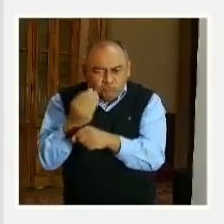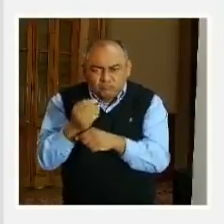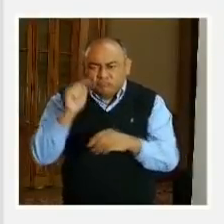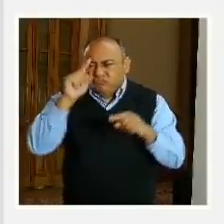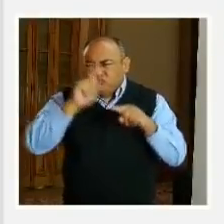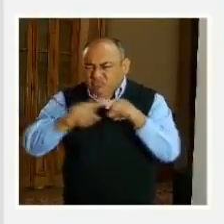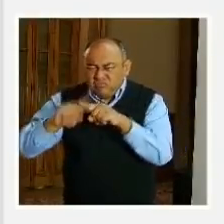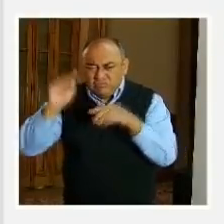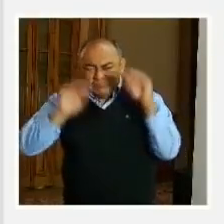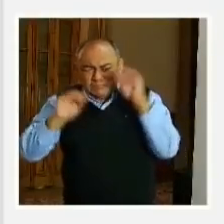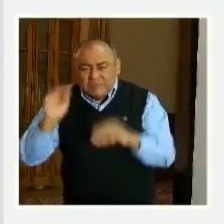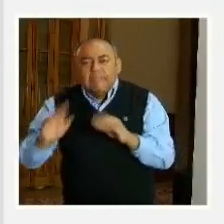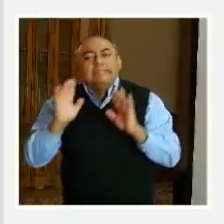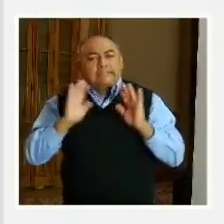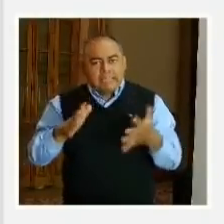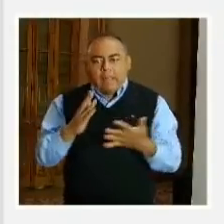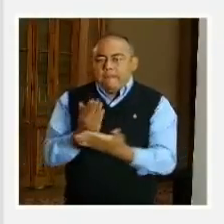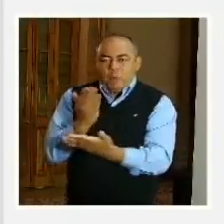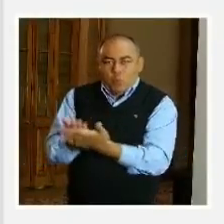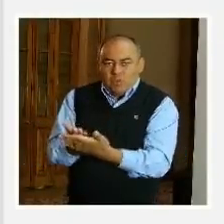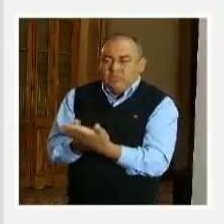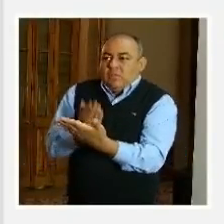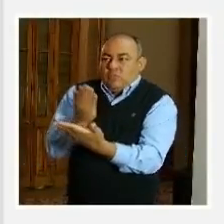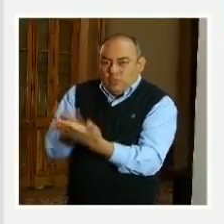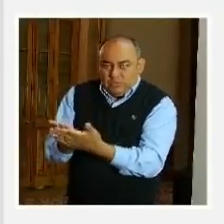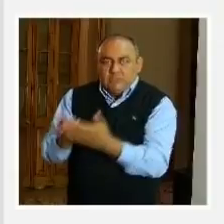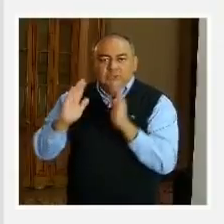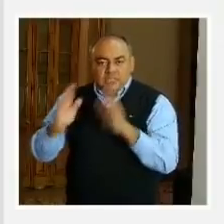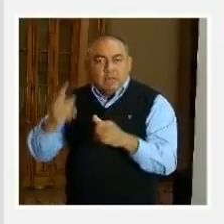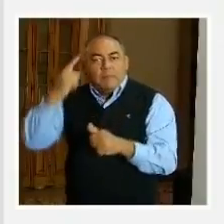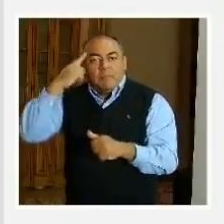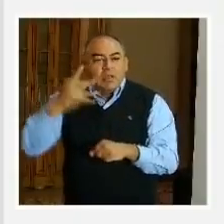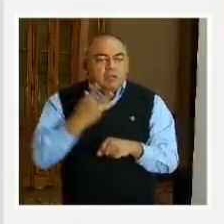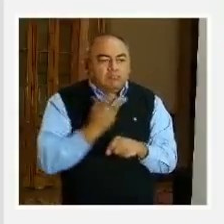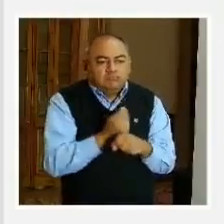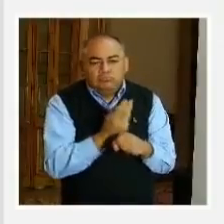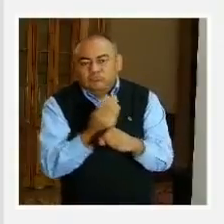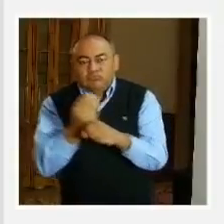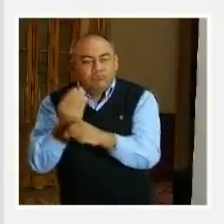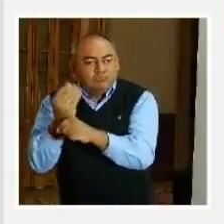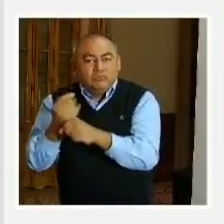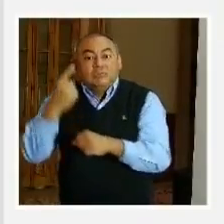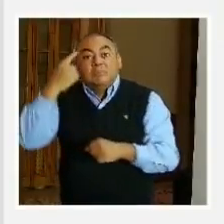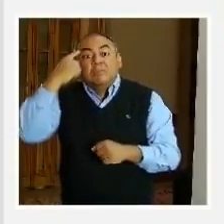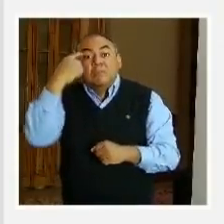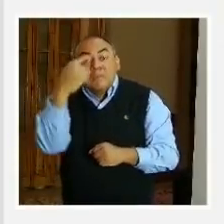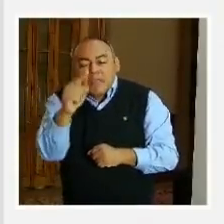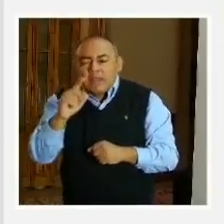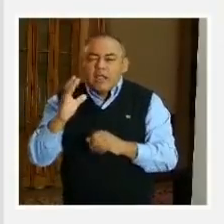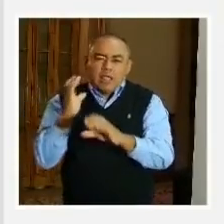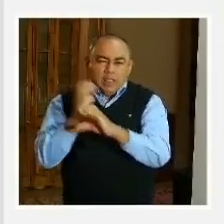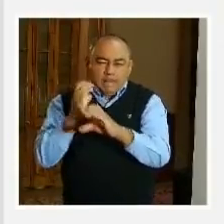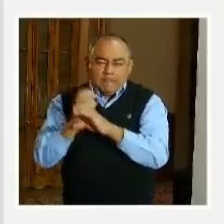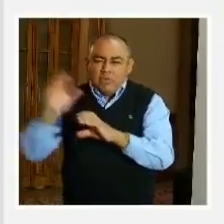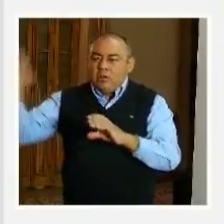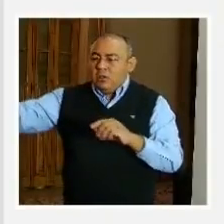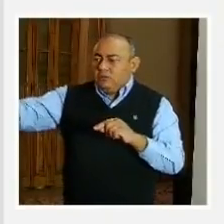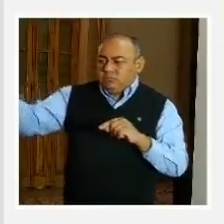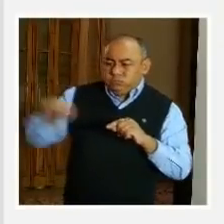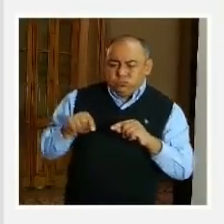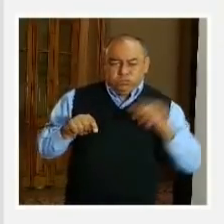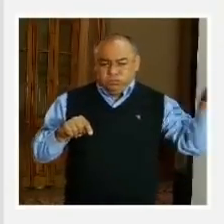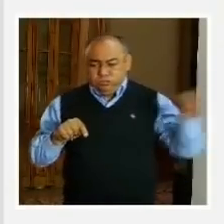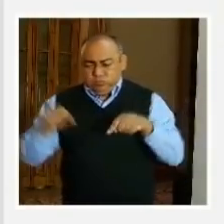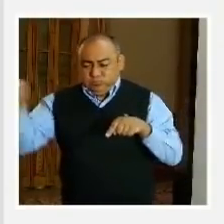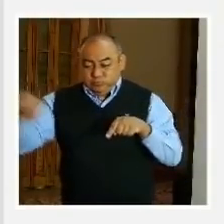infraestructura. Ya se están licitando las primeras adecuaciones en la infraestructura para que puedan llegar las rutas alimentadoras a